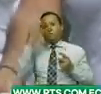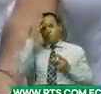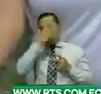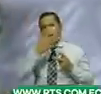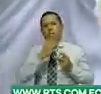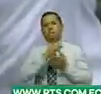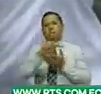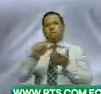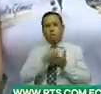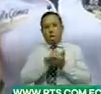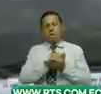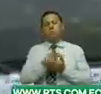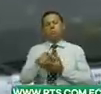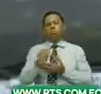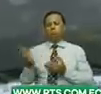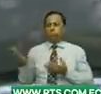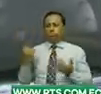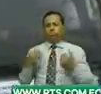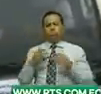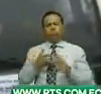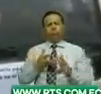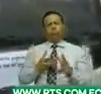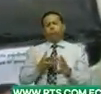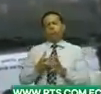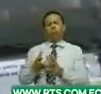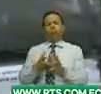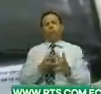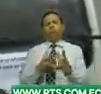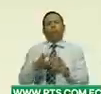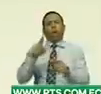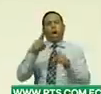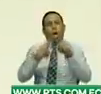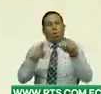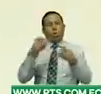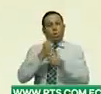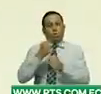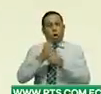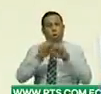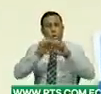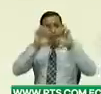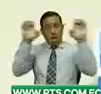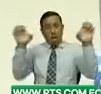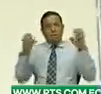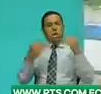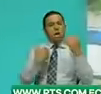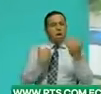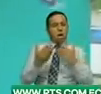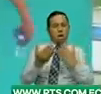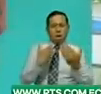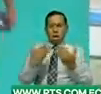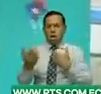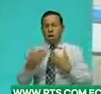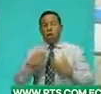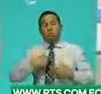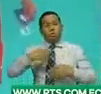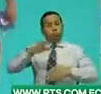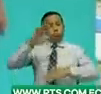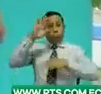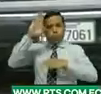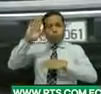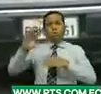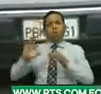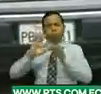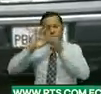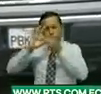Azuay, donde realizó caravanas y encuentros con el sector empresarial. En este marco reiteró su compromiso de fomentar leyes